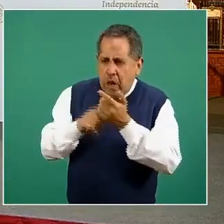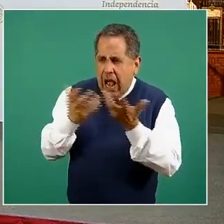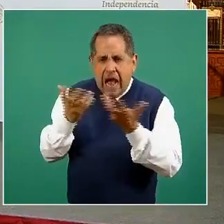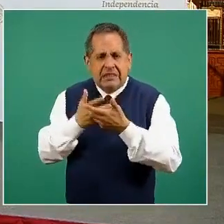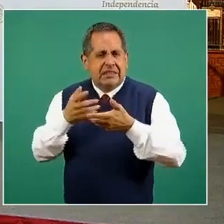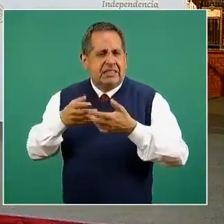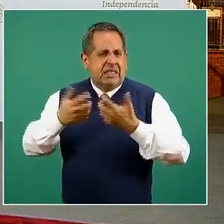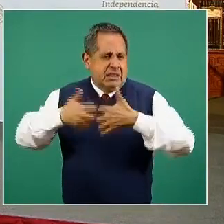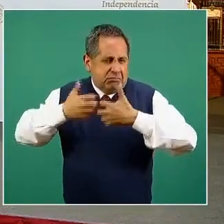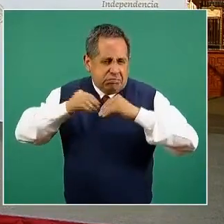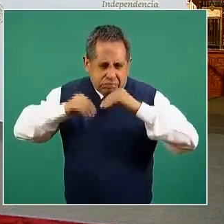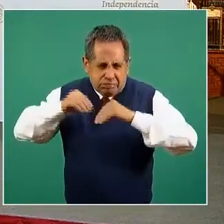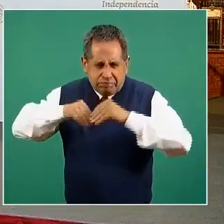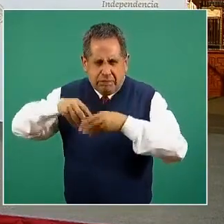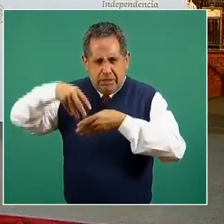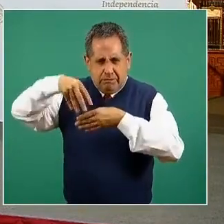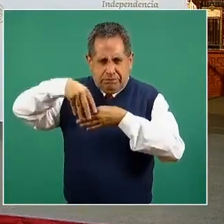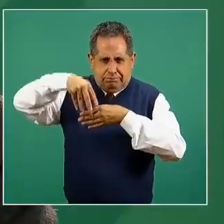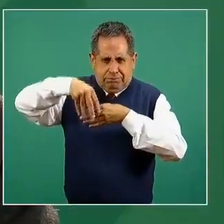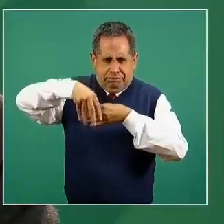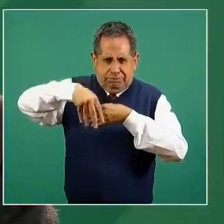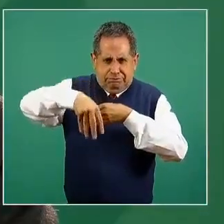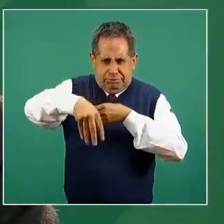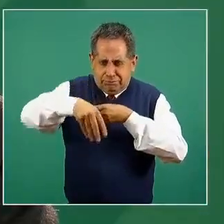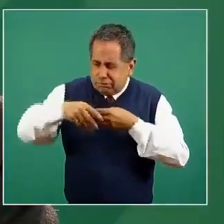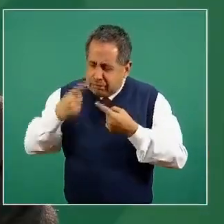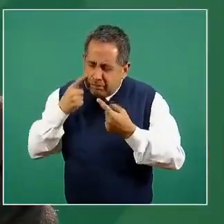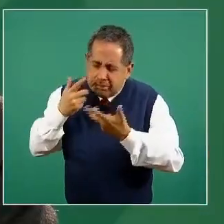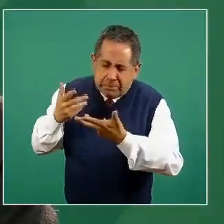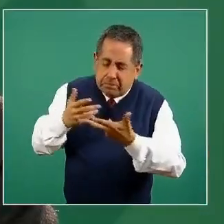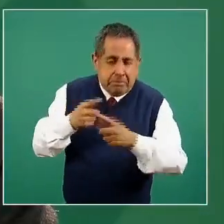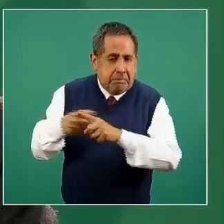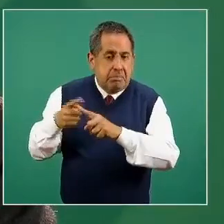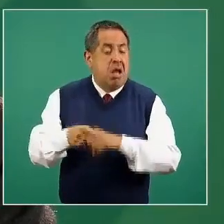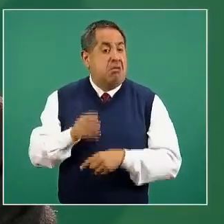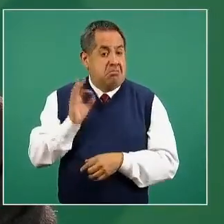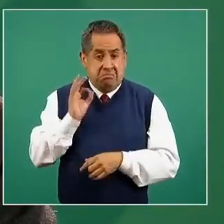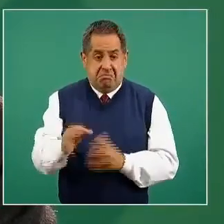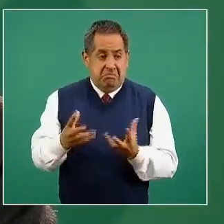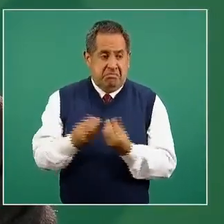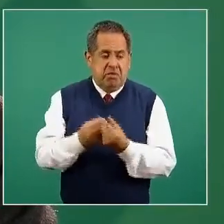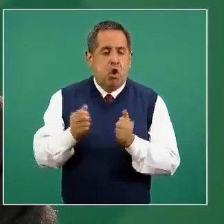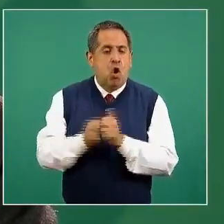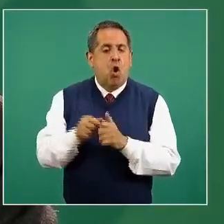vacuna, y desde luego asistidas por la Agencia